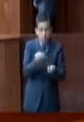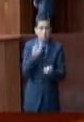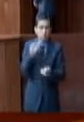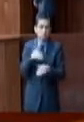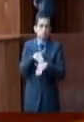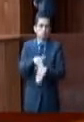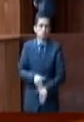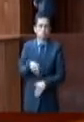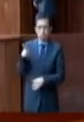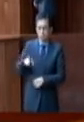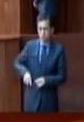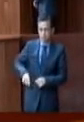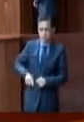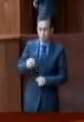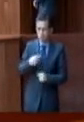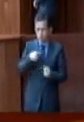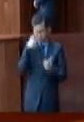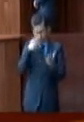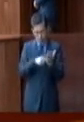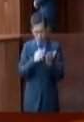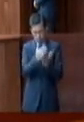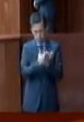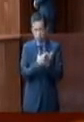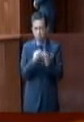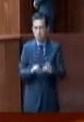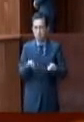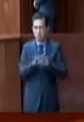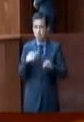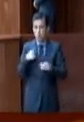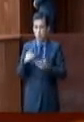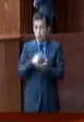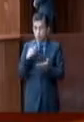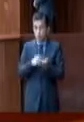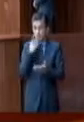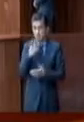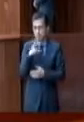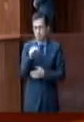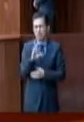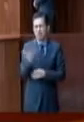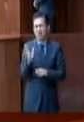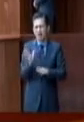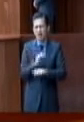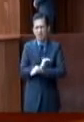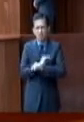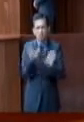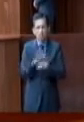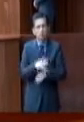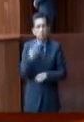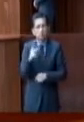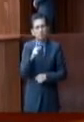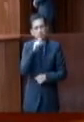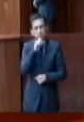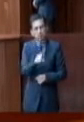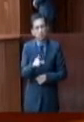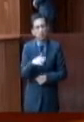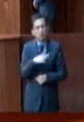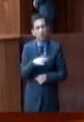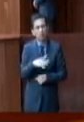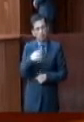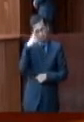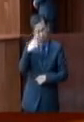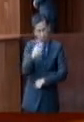importante no los voy a reiterar quedaron muy claros pero hay y no solamente la parte de las